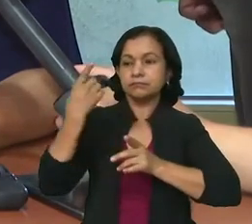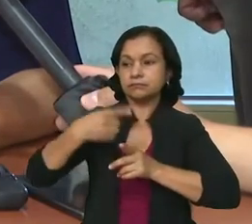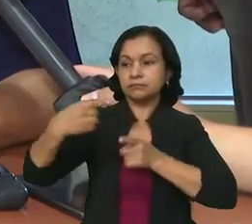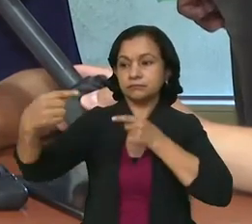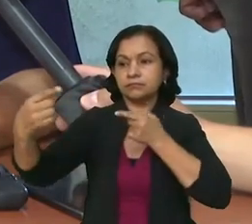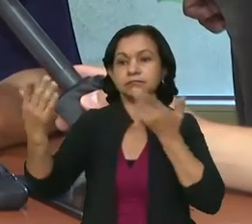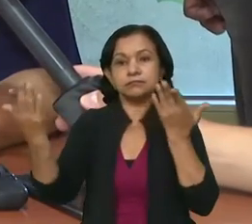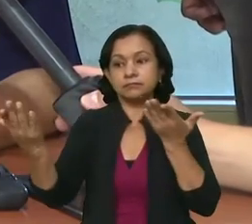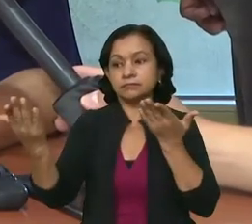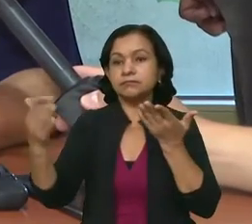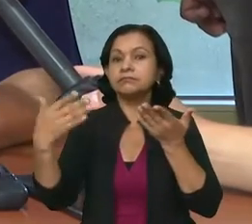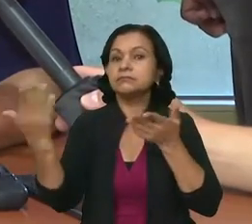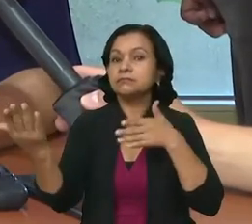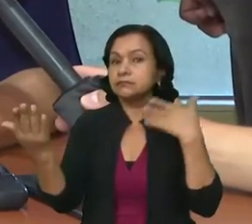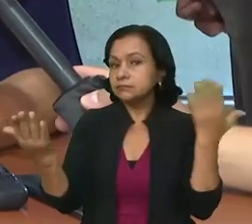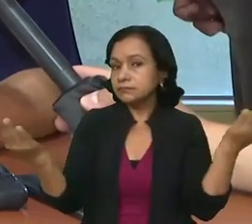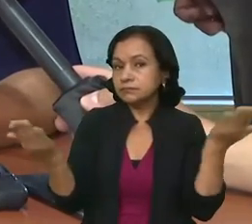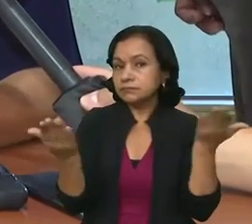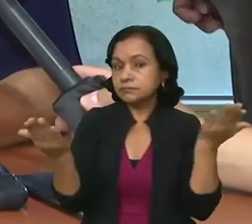Entonces,